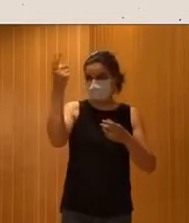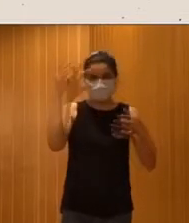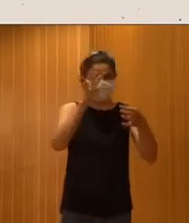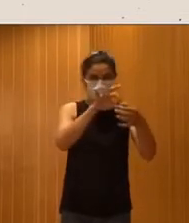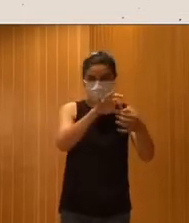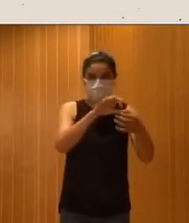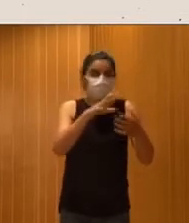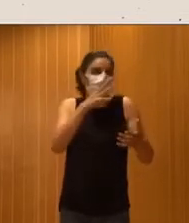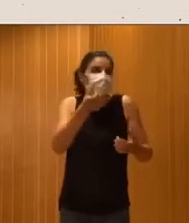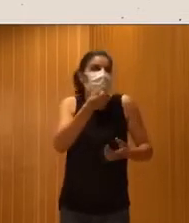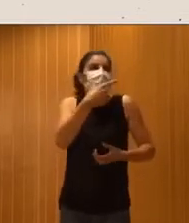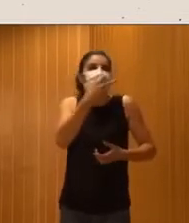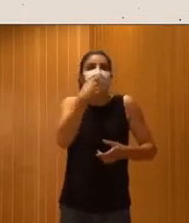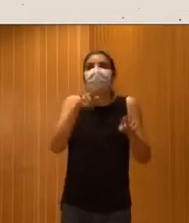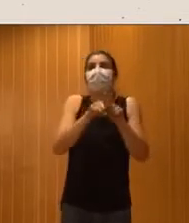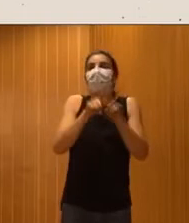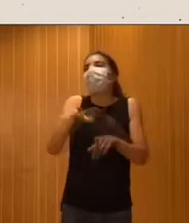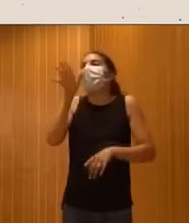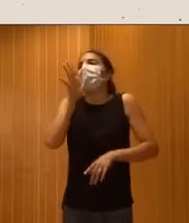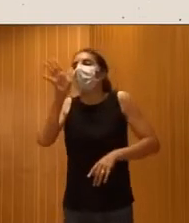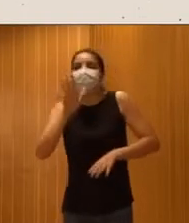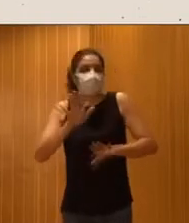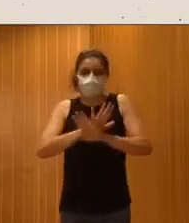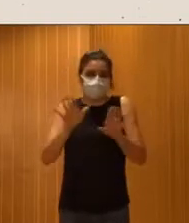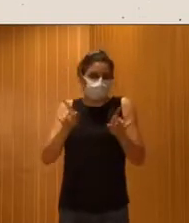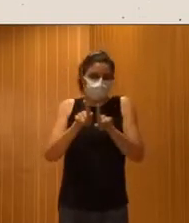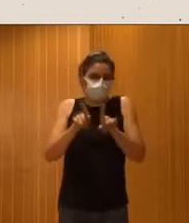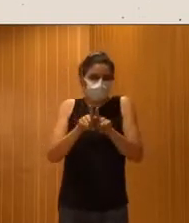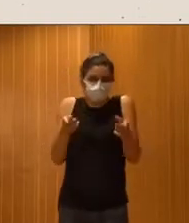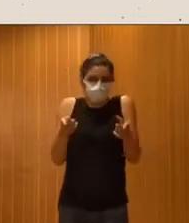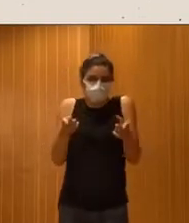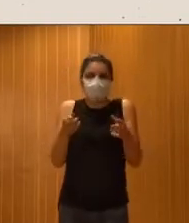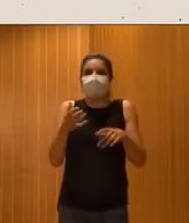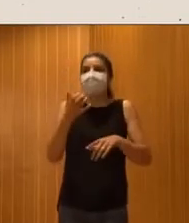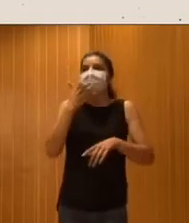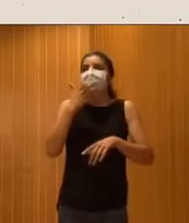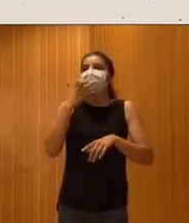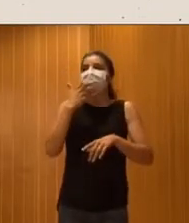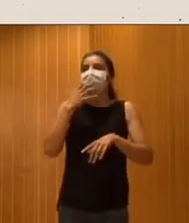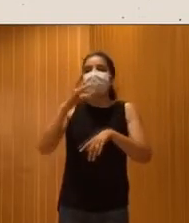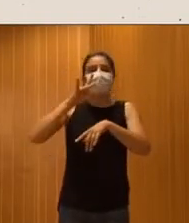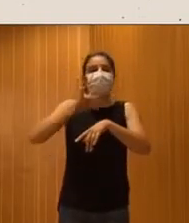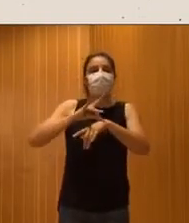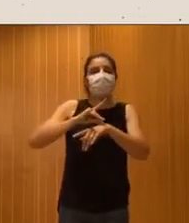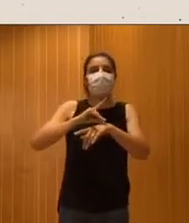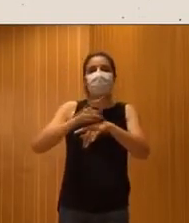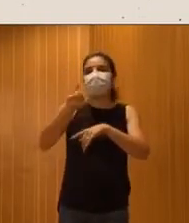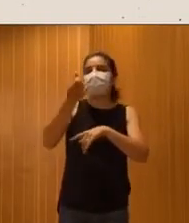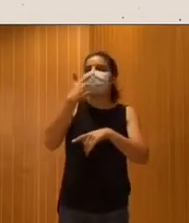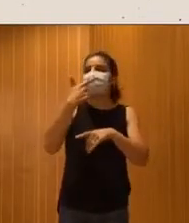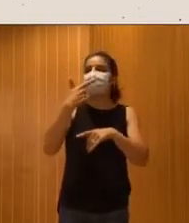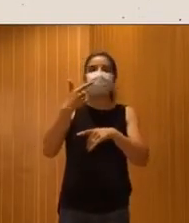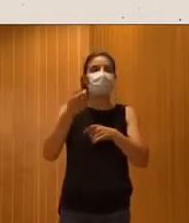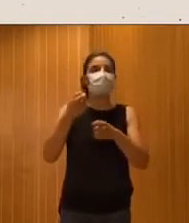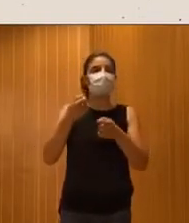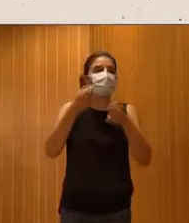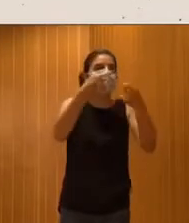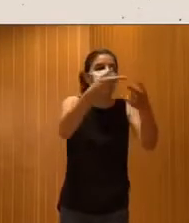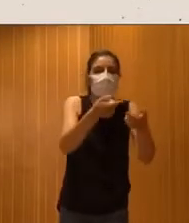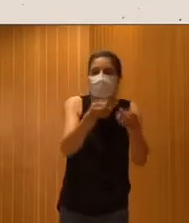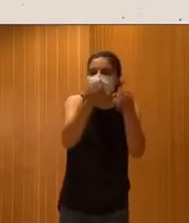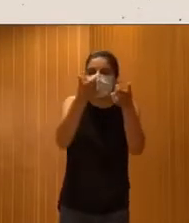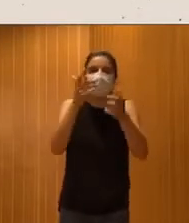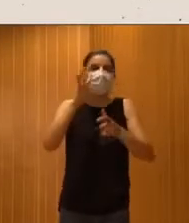sé, como si fuese agua, o como que si no lo prescribes pues parece que no eres buen médico o algo así, ¿no? Pues tiene efectos